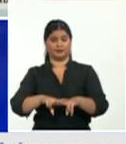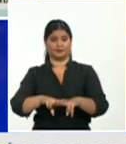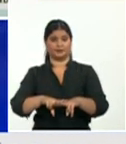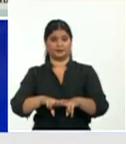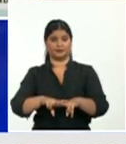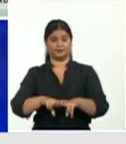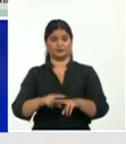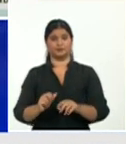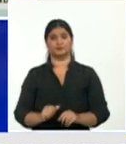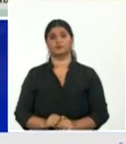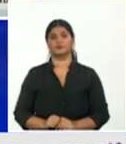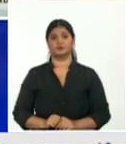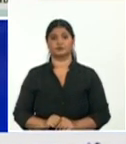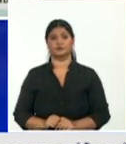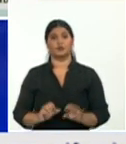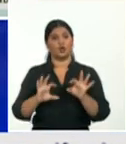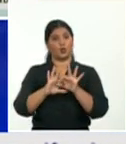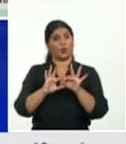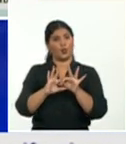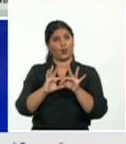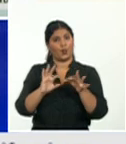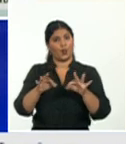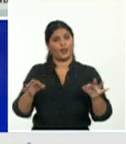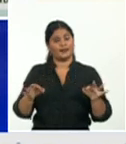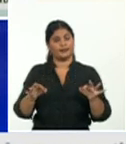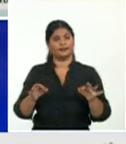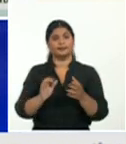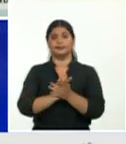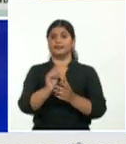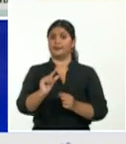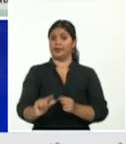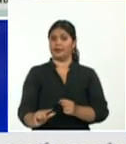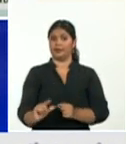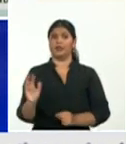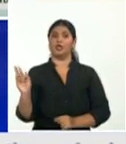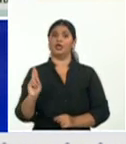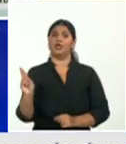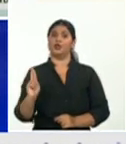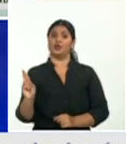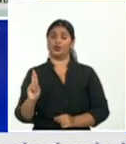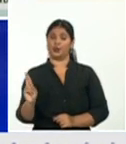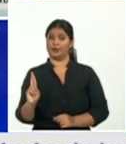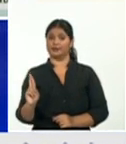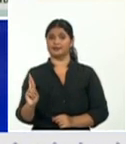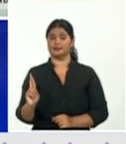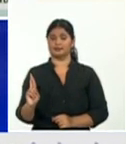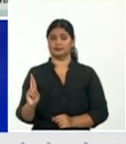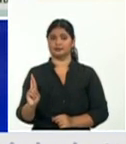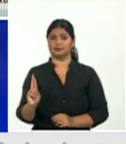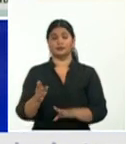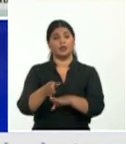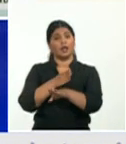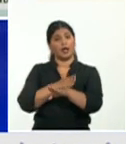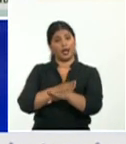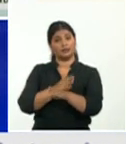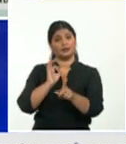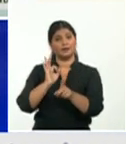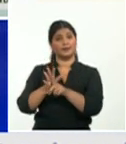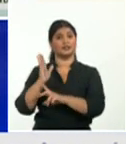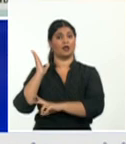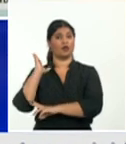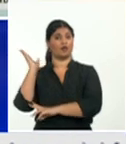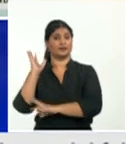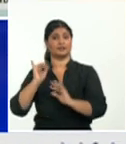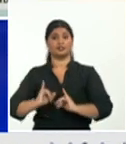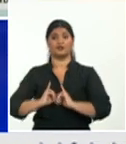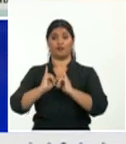la siguiente posición, de Mayabeque, Rodas con la alta transmisión que comenté cuando hablé de la provincia